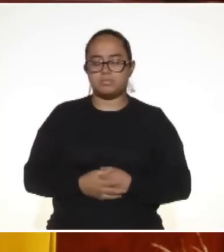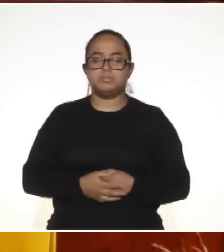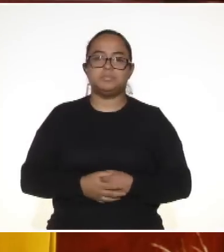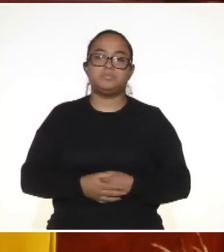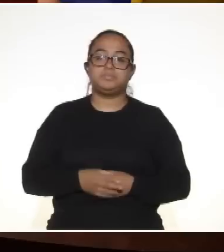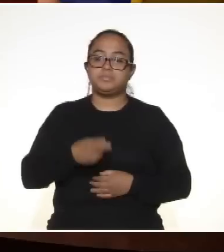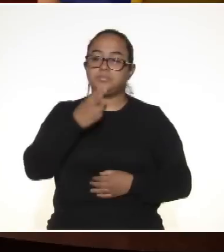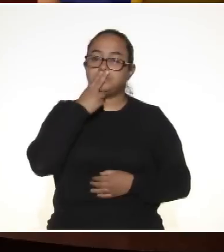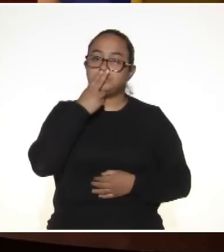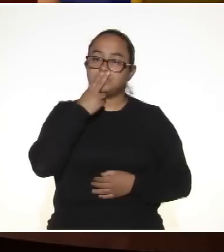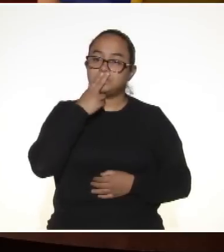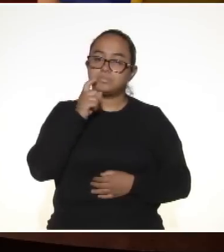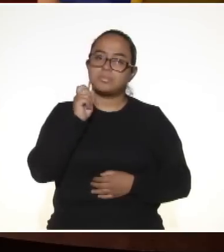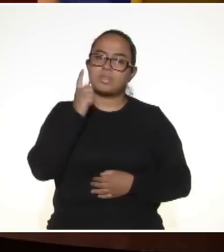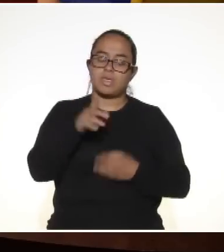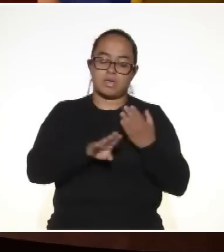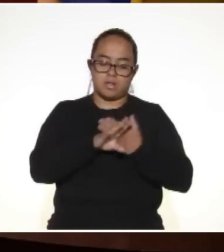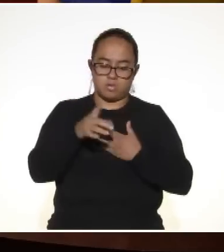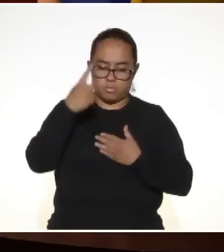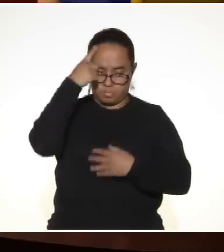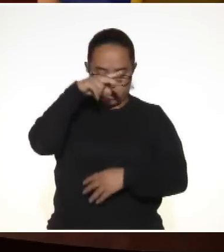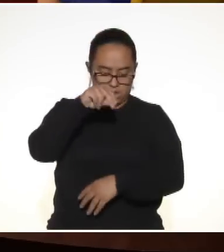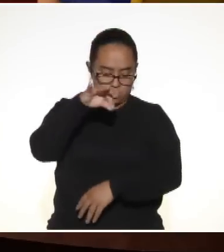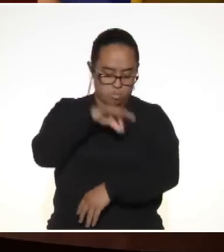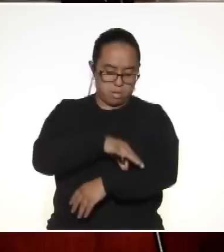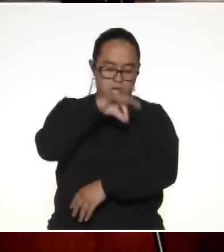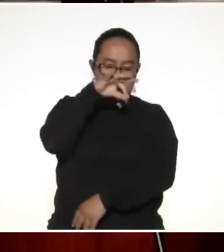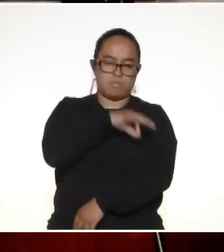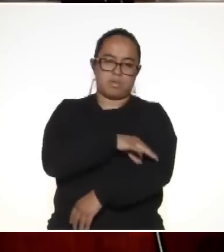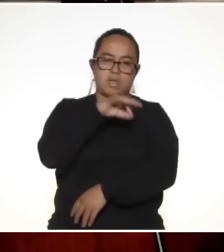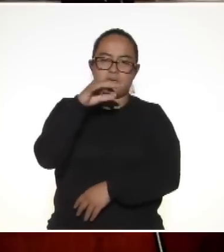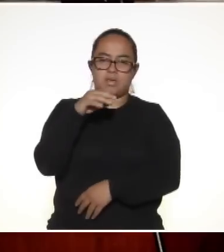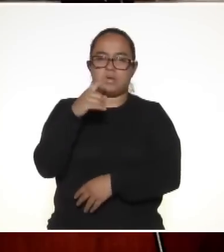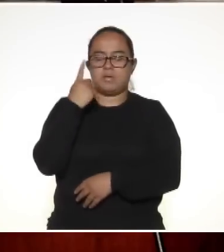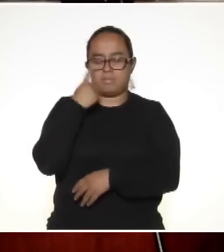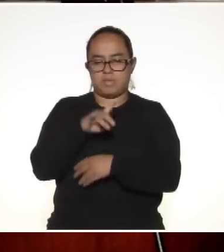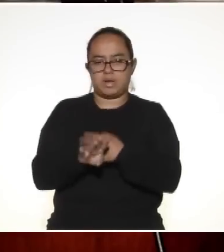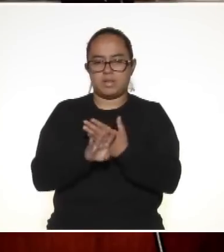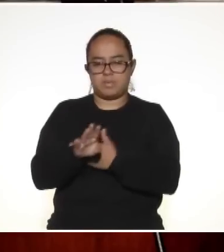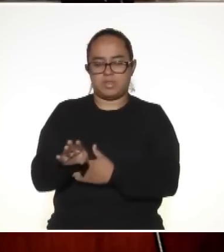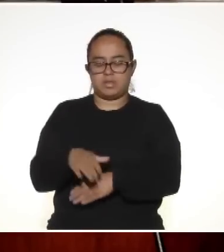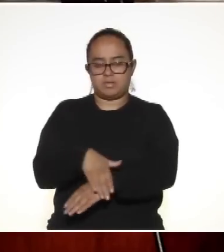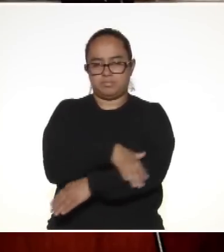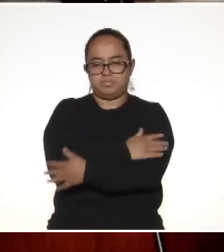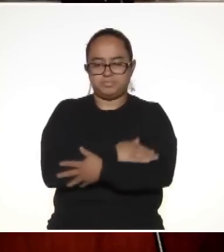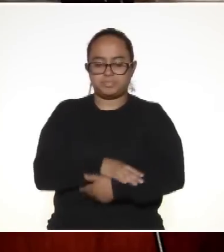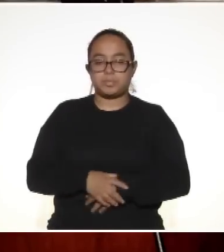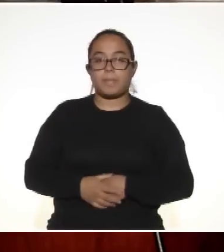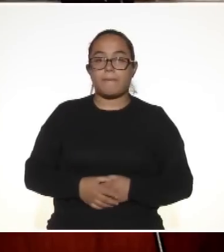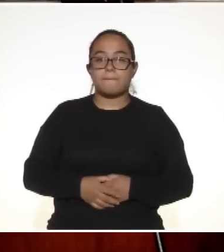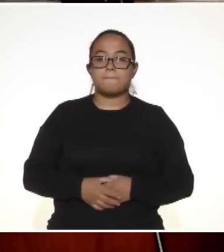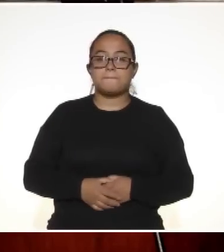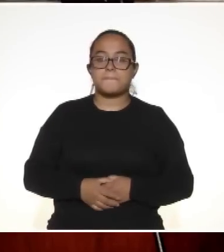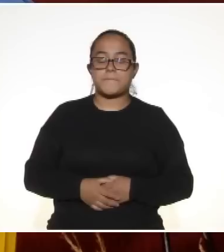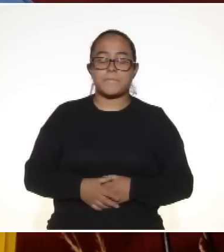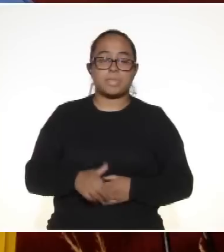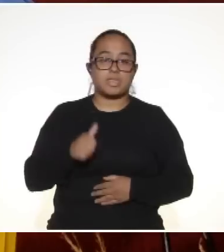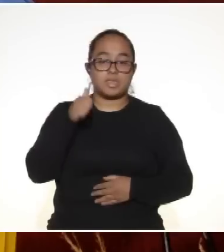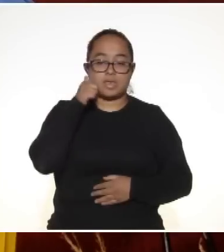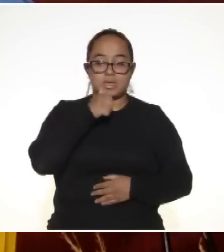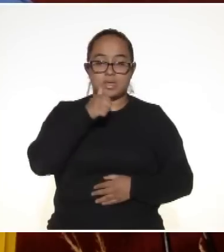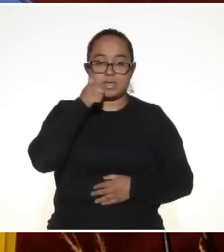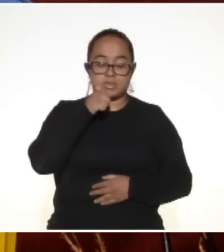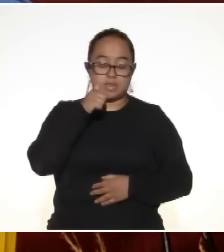el uso de algún tipo de repelente para aquí otro tipo de insectos, ¿no? Siempre. Acuérdense que hasta una mordedura de